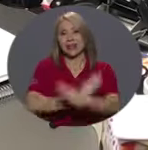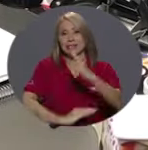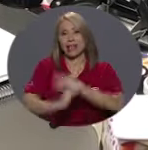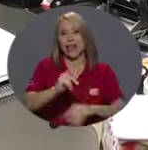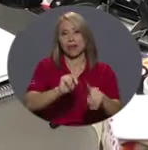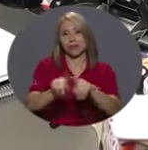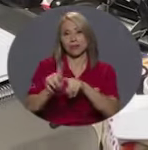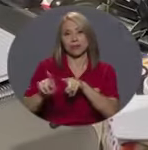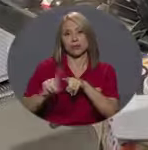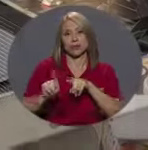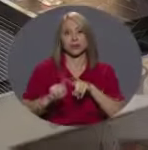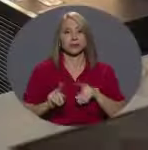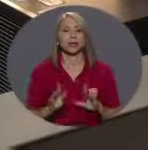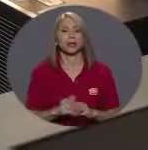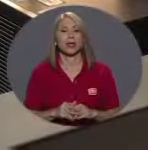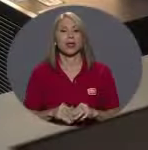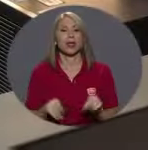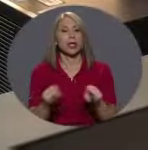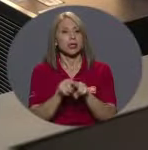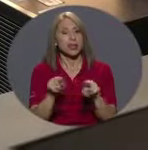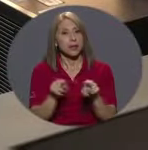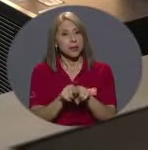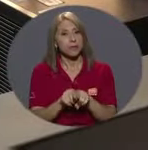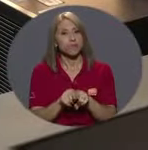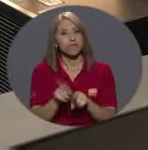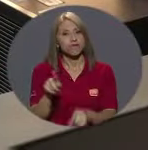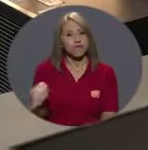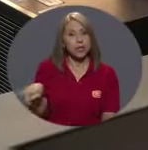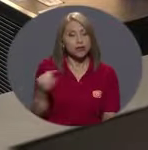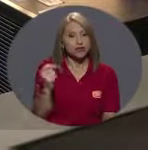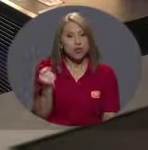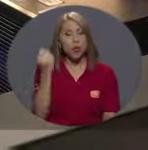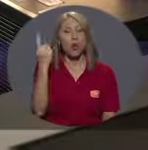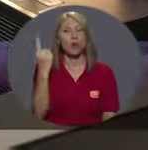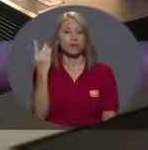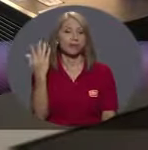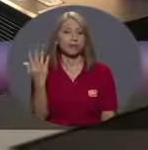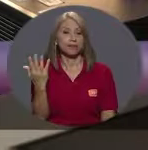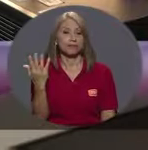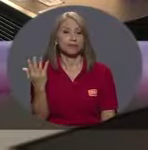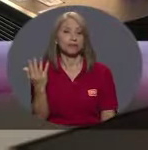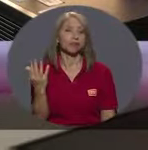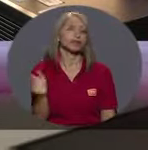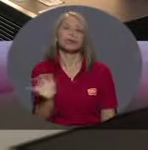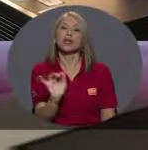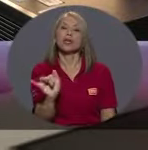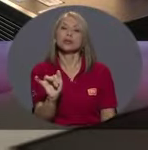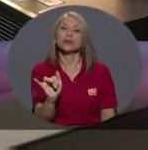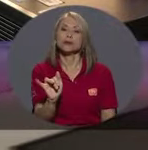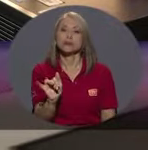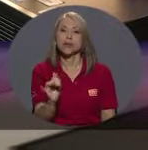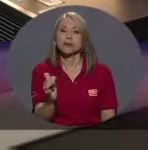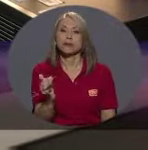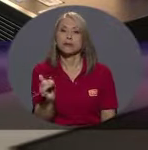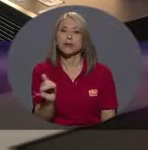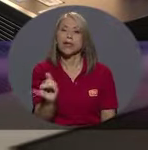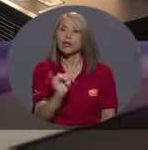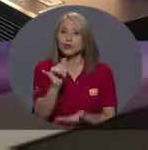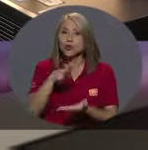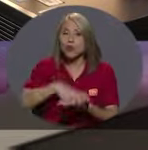con diferentes tipos de discapacidad y también en comprender, ¿verdad? Es